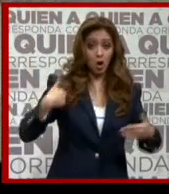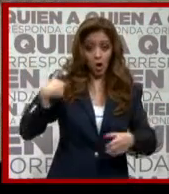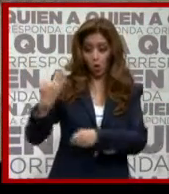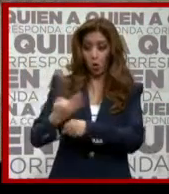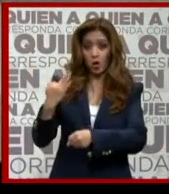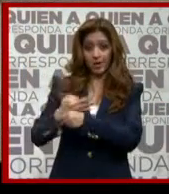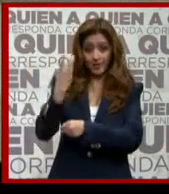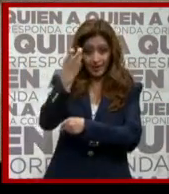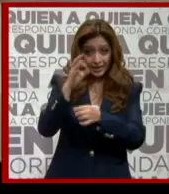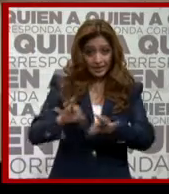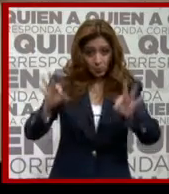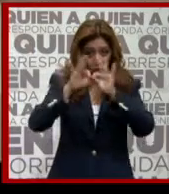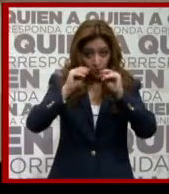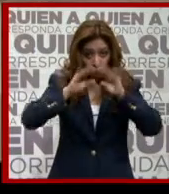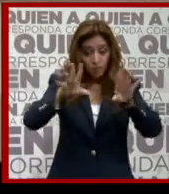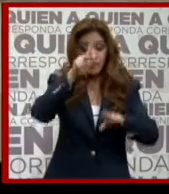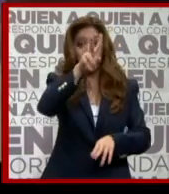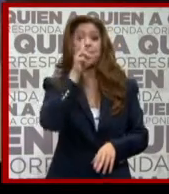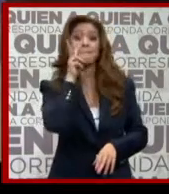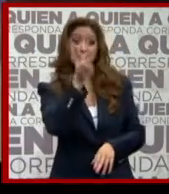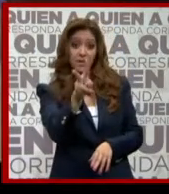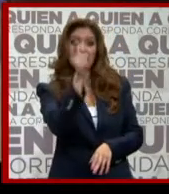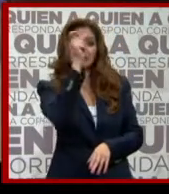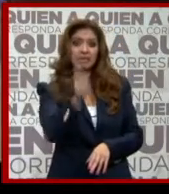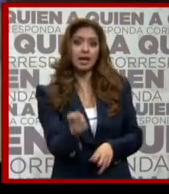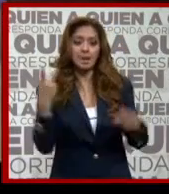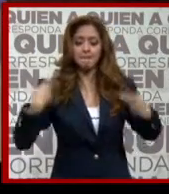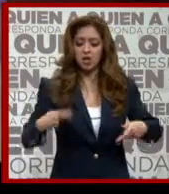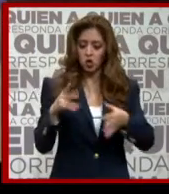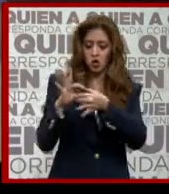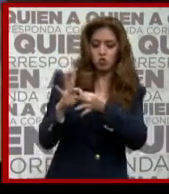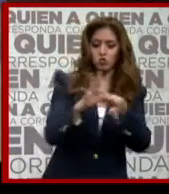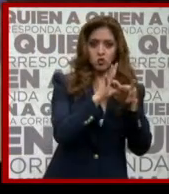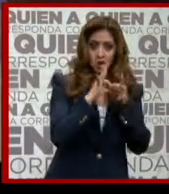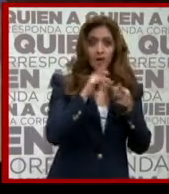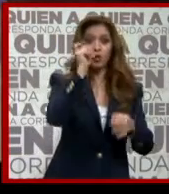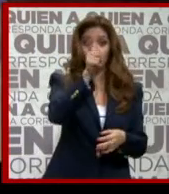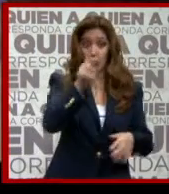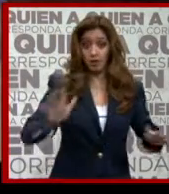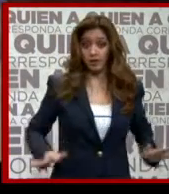tengo. Una muestra más de que la gente unida sale adelante y que la actitud